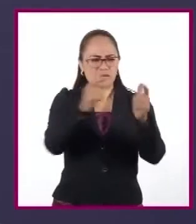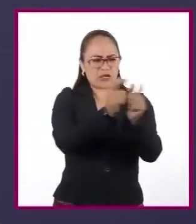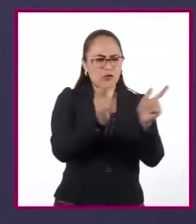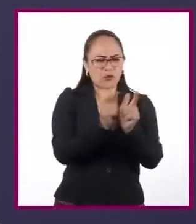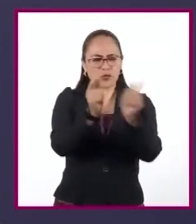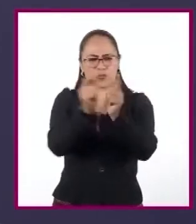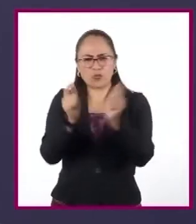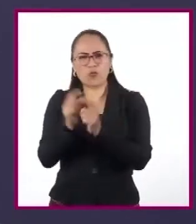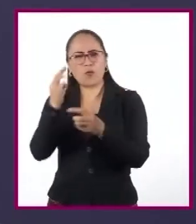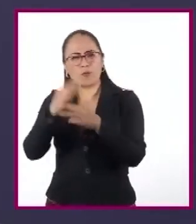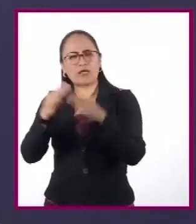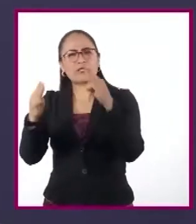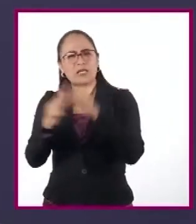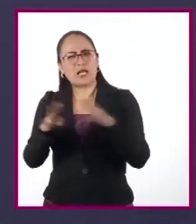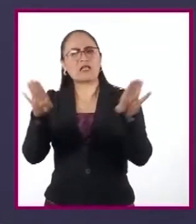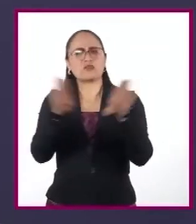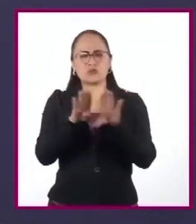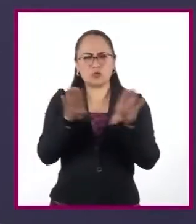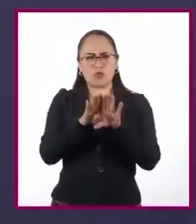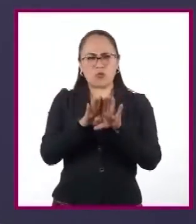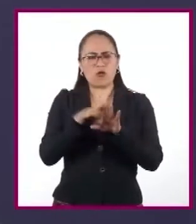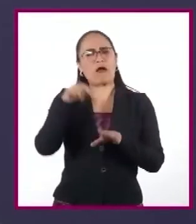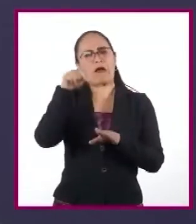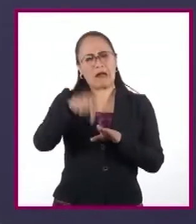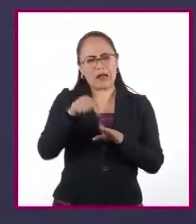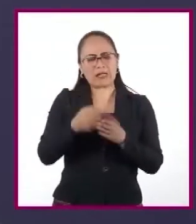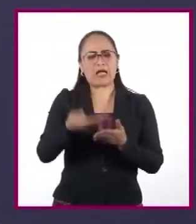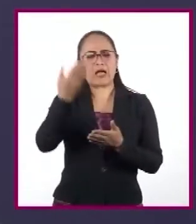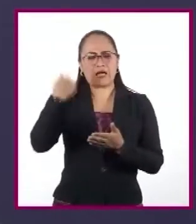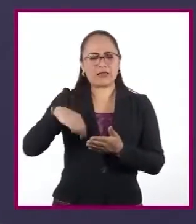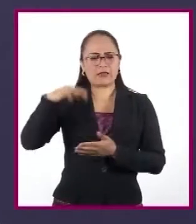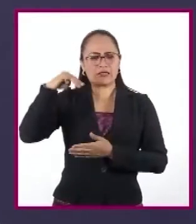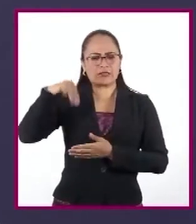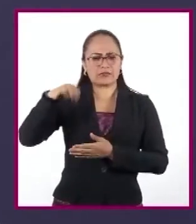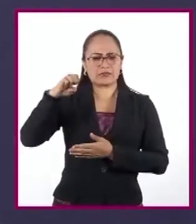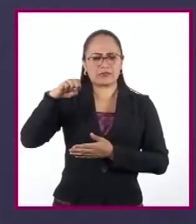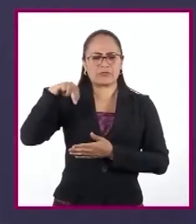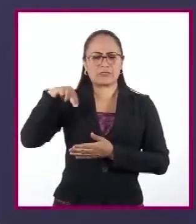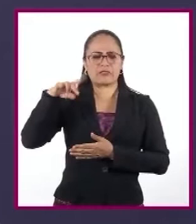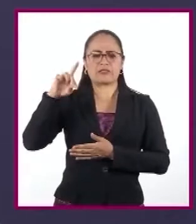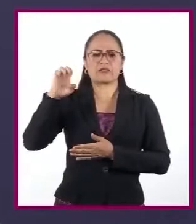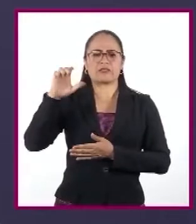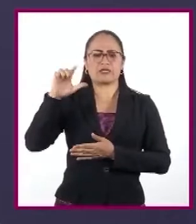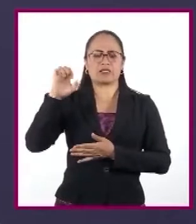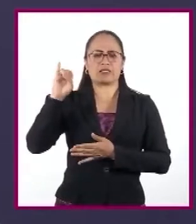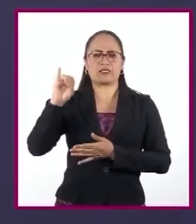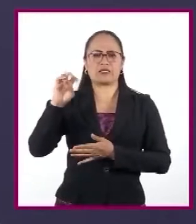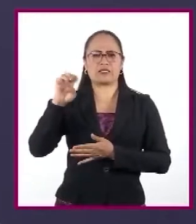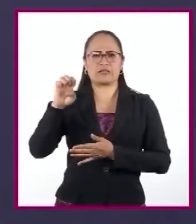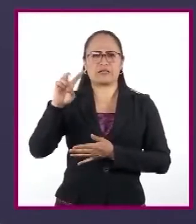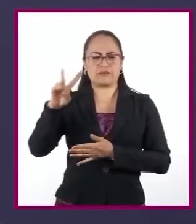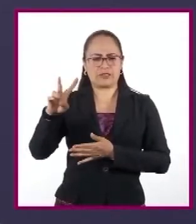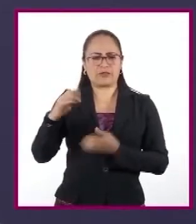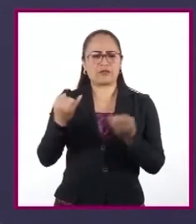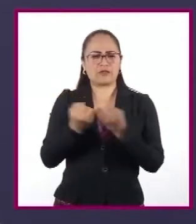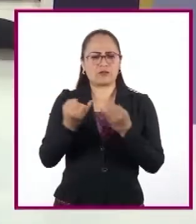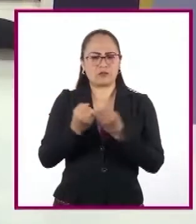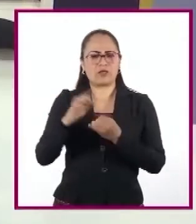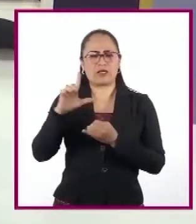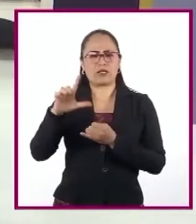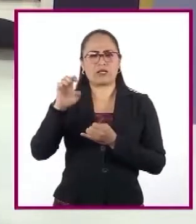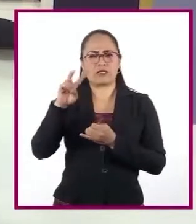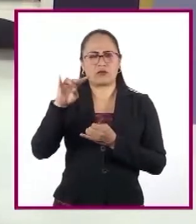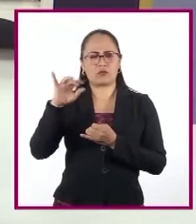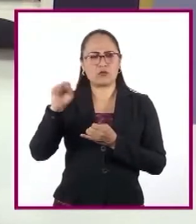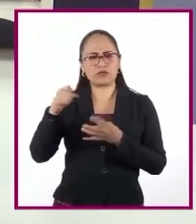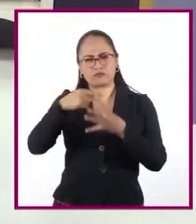elementos químicos, retomaremos las aportaciones de Mendeleev, Moseley, el modelo atómico de Bohr y la estructura de Lewis.